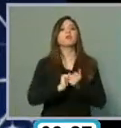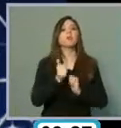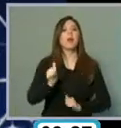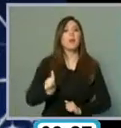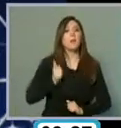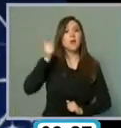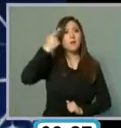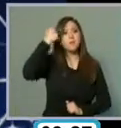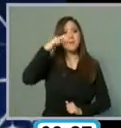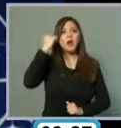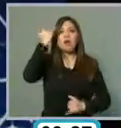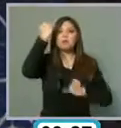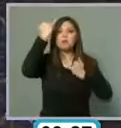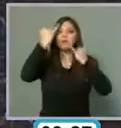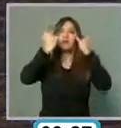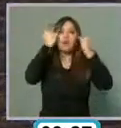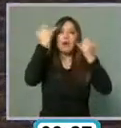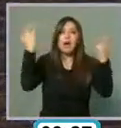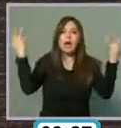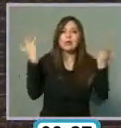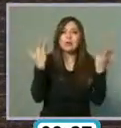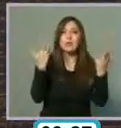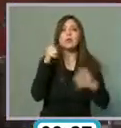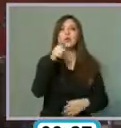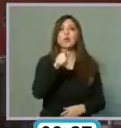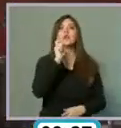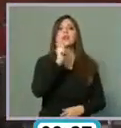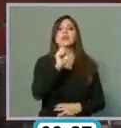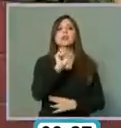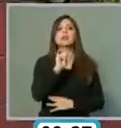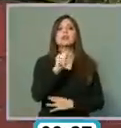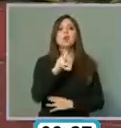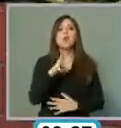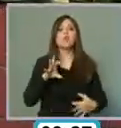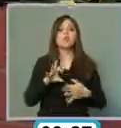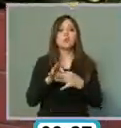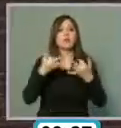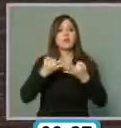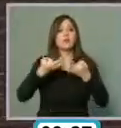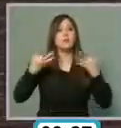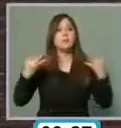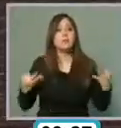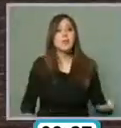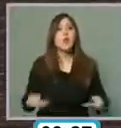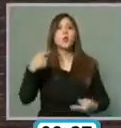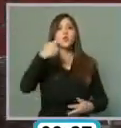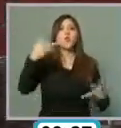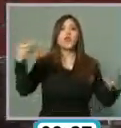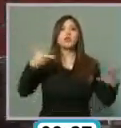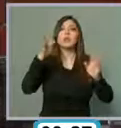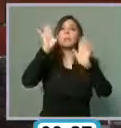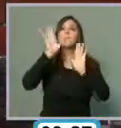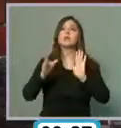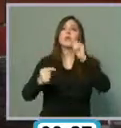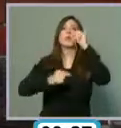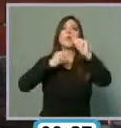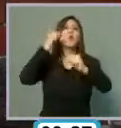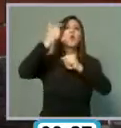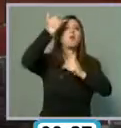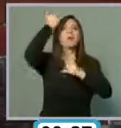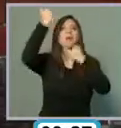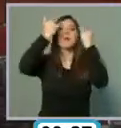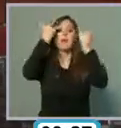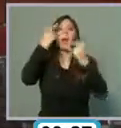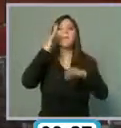para construir. Tú eres signo de tierra, Capricornio, a construir porque mereces prosperidad Muy y bien. abundancia.